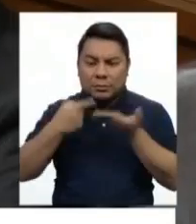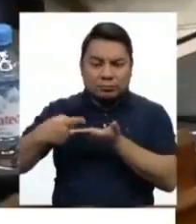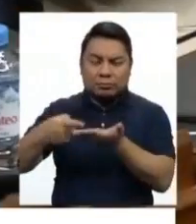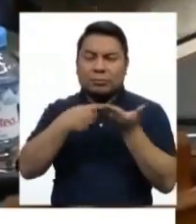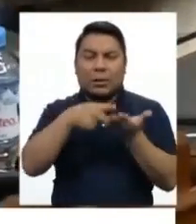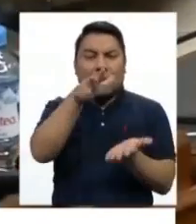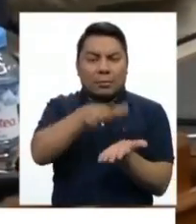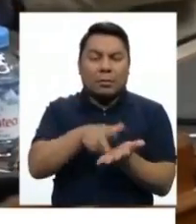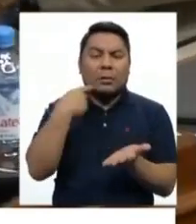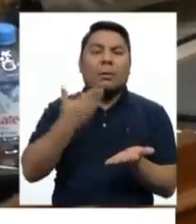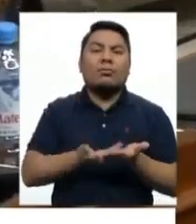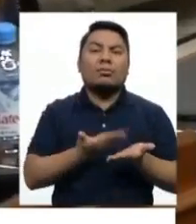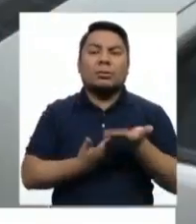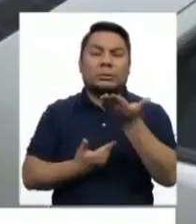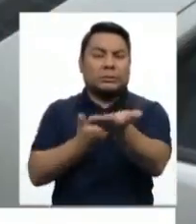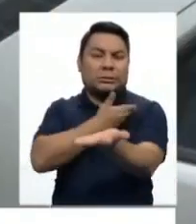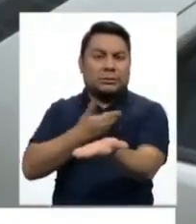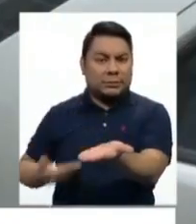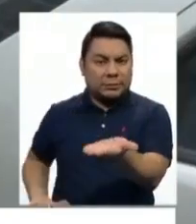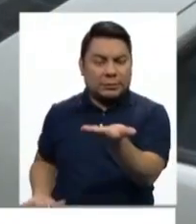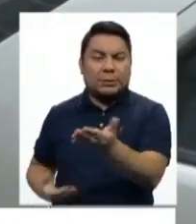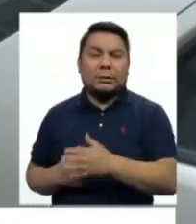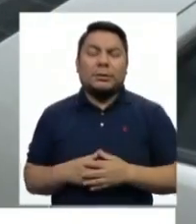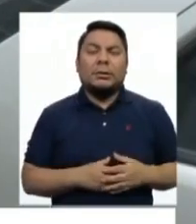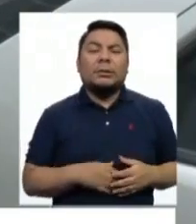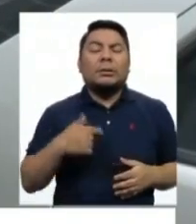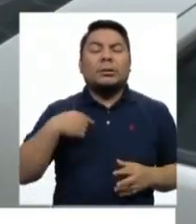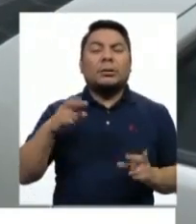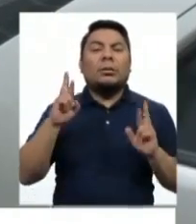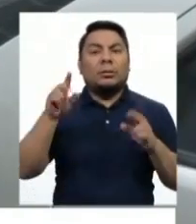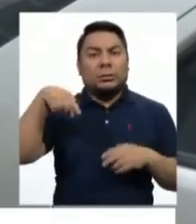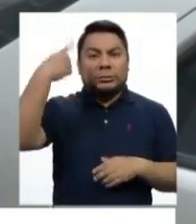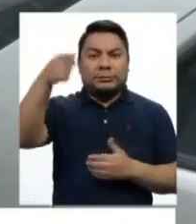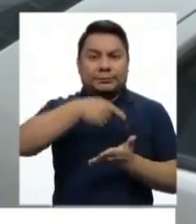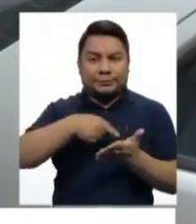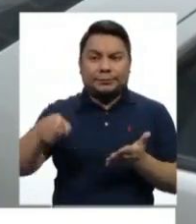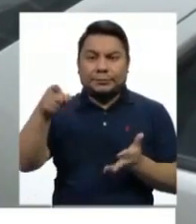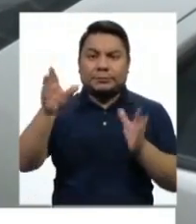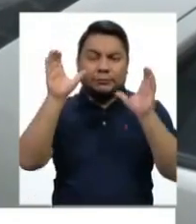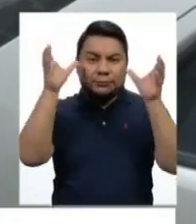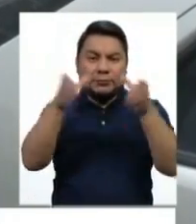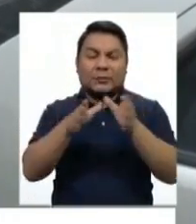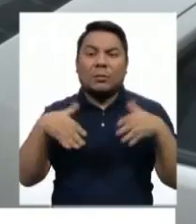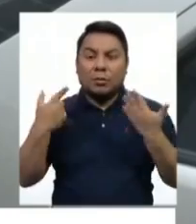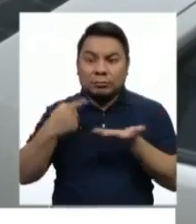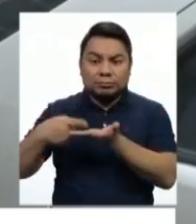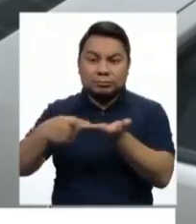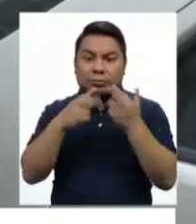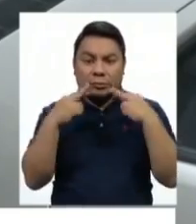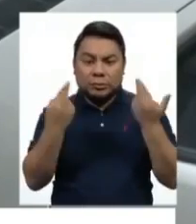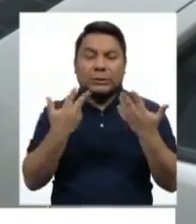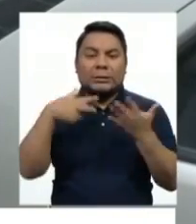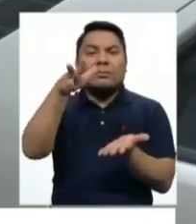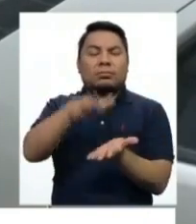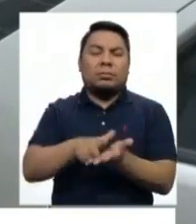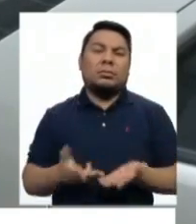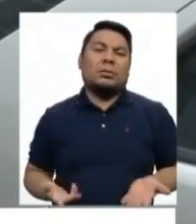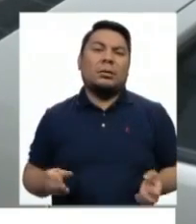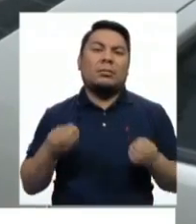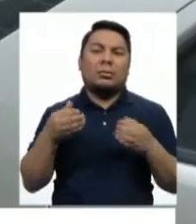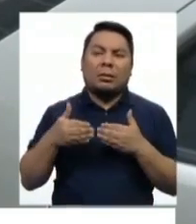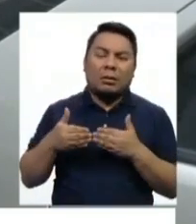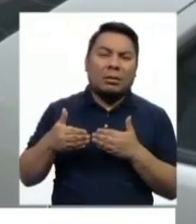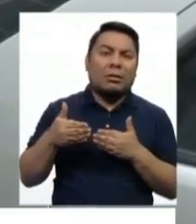las propuestas del Ejecutivo. Esperamos que la próxima semana pueda ser agendado y finalmente aprobado, porque no pasemos por alto que en abril